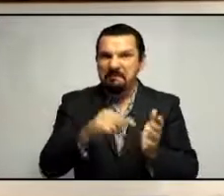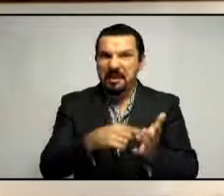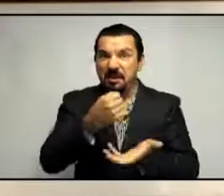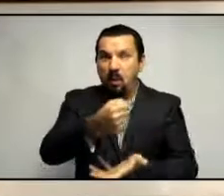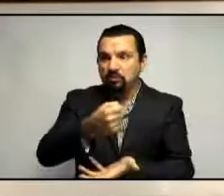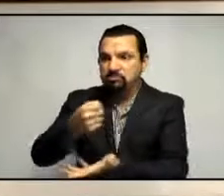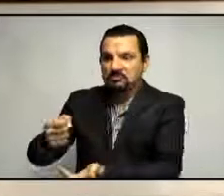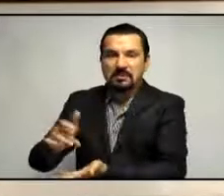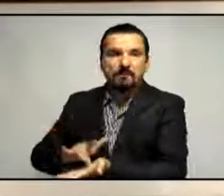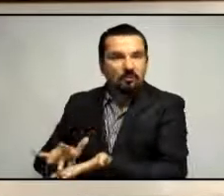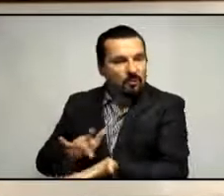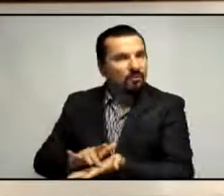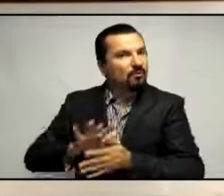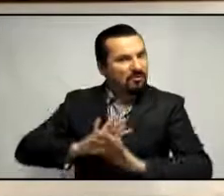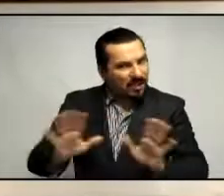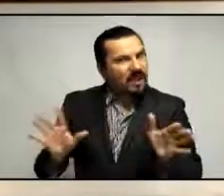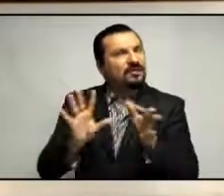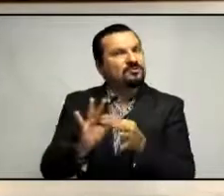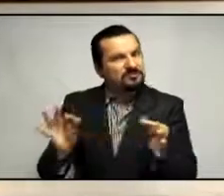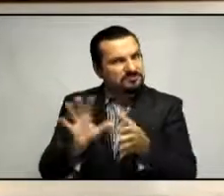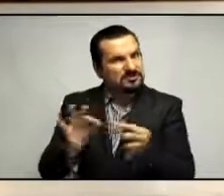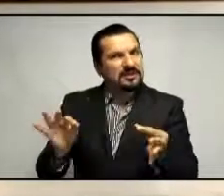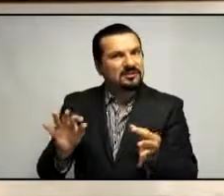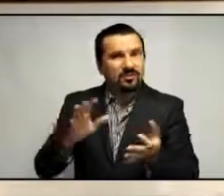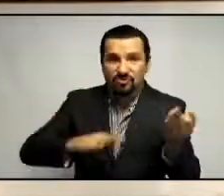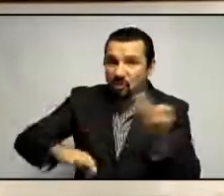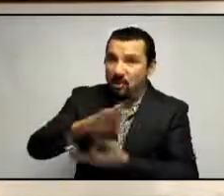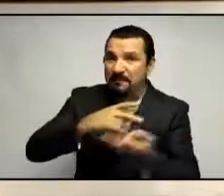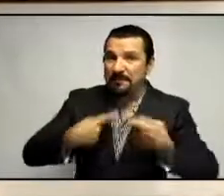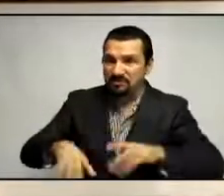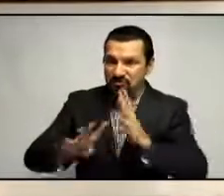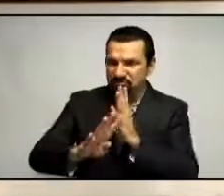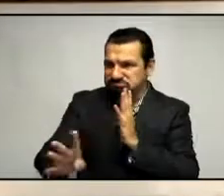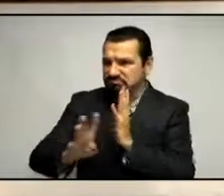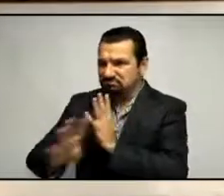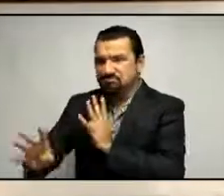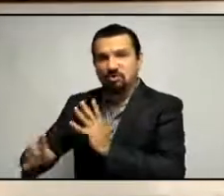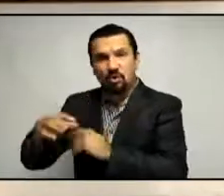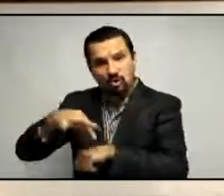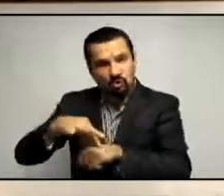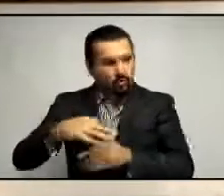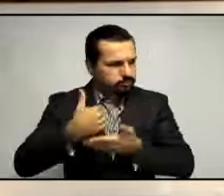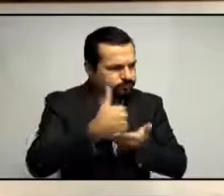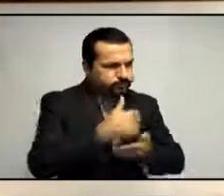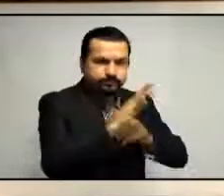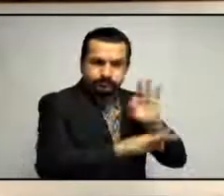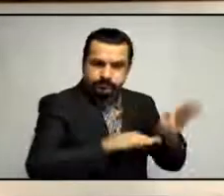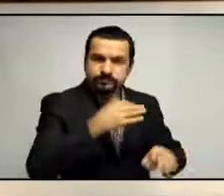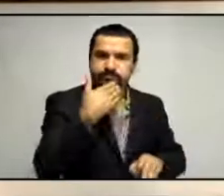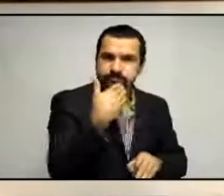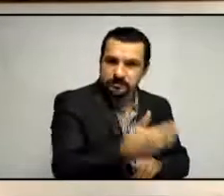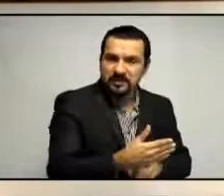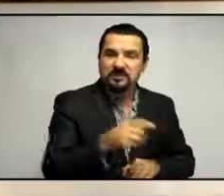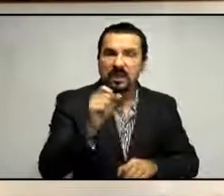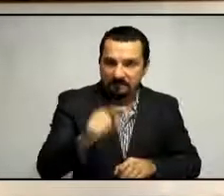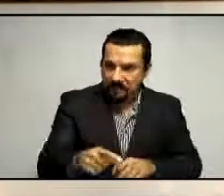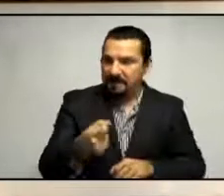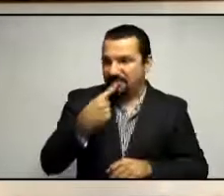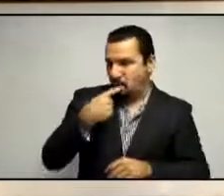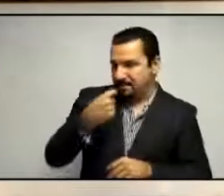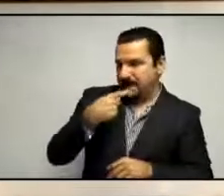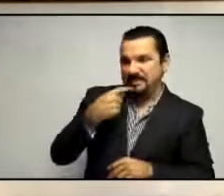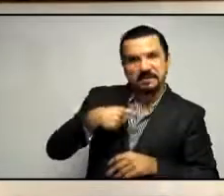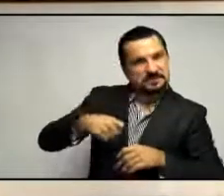de esto. Todas estas personas que fueron atendidas y que seguramente también se tomarán el